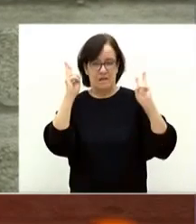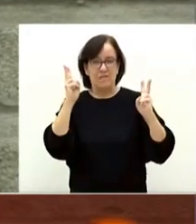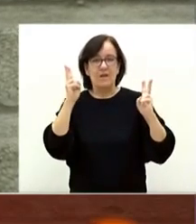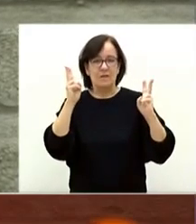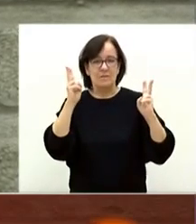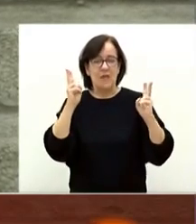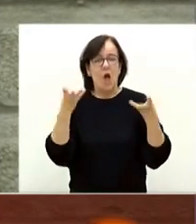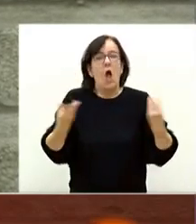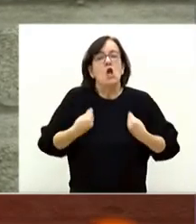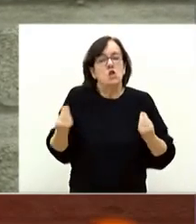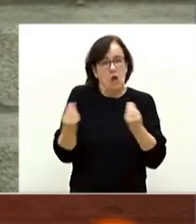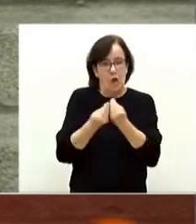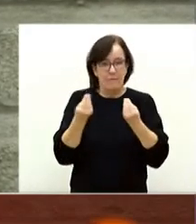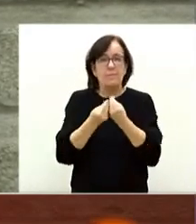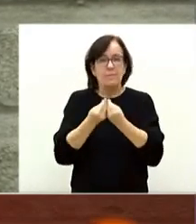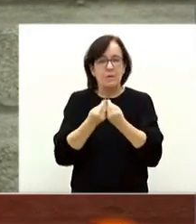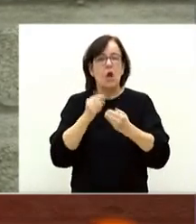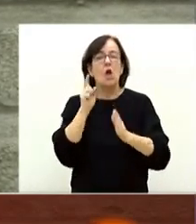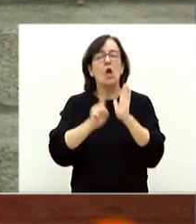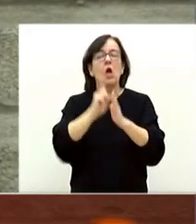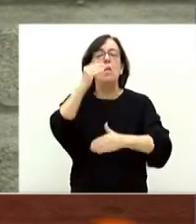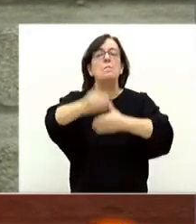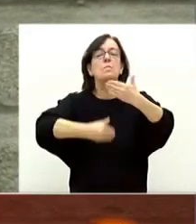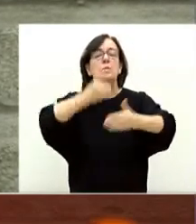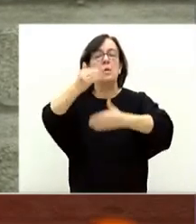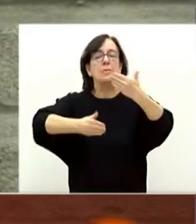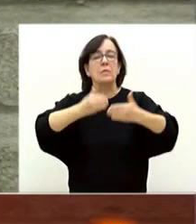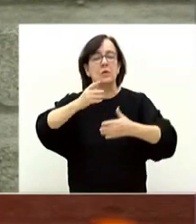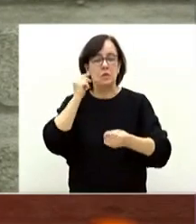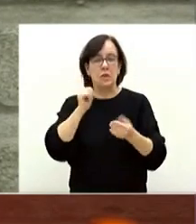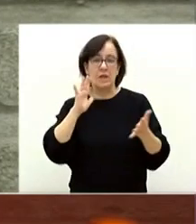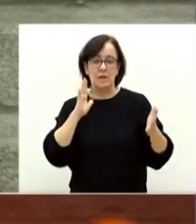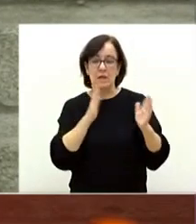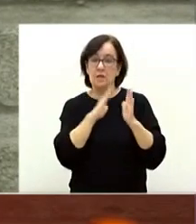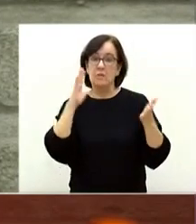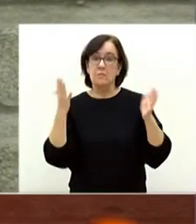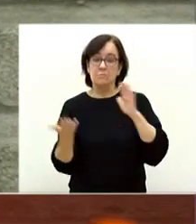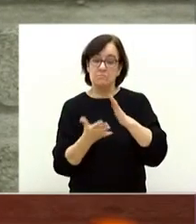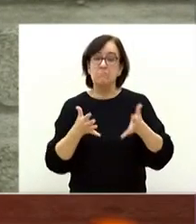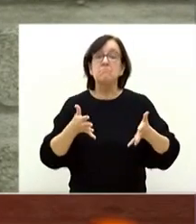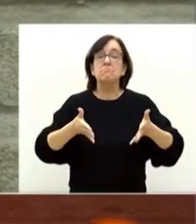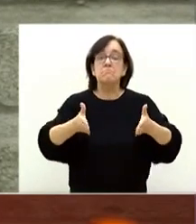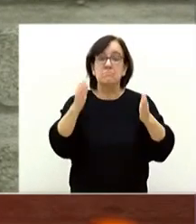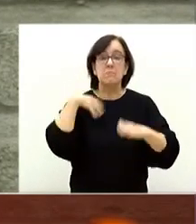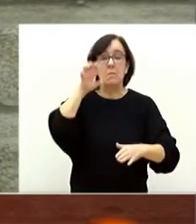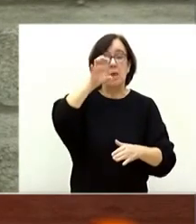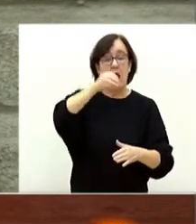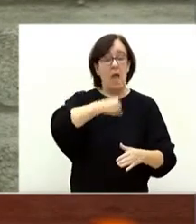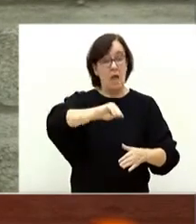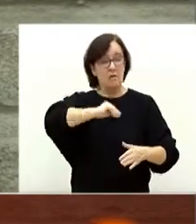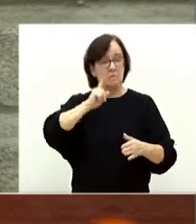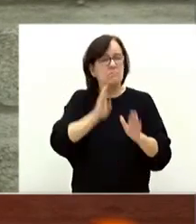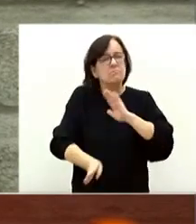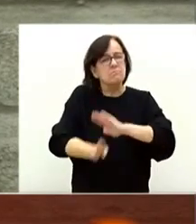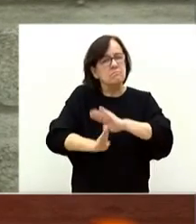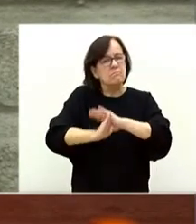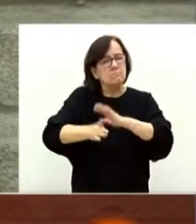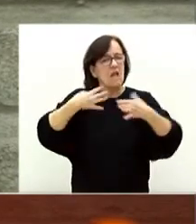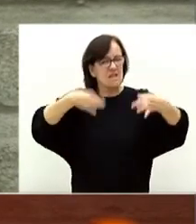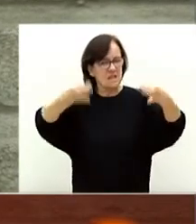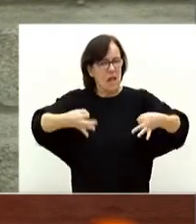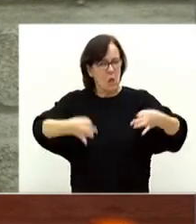de convivencia y de progreso por el que ha transitado nuestro país de manera constante y